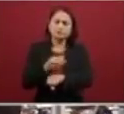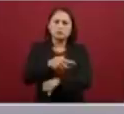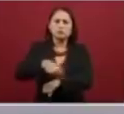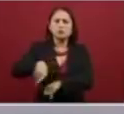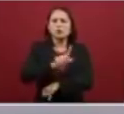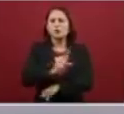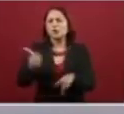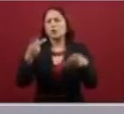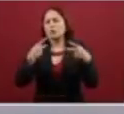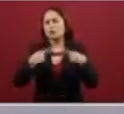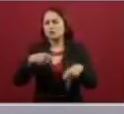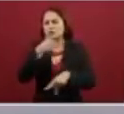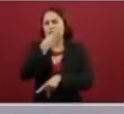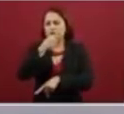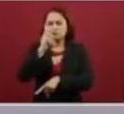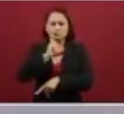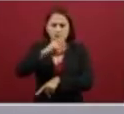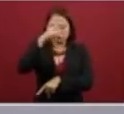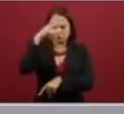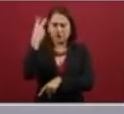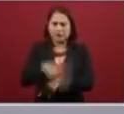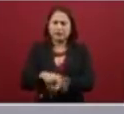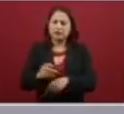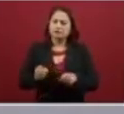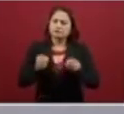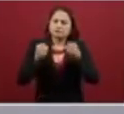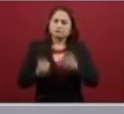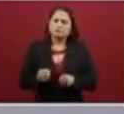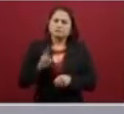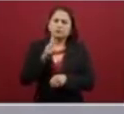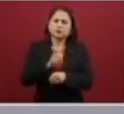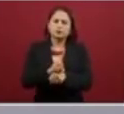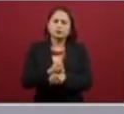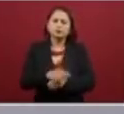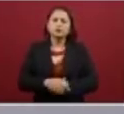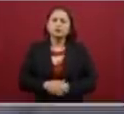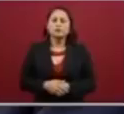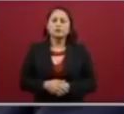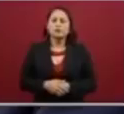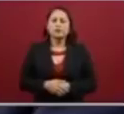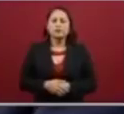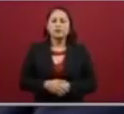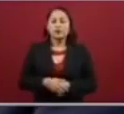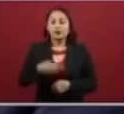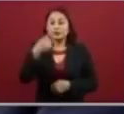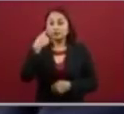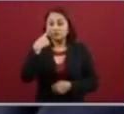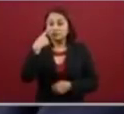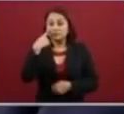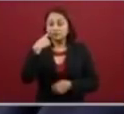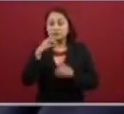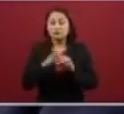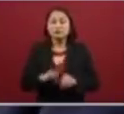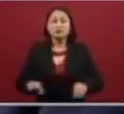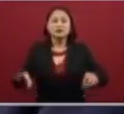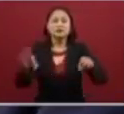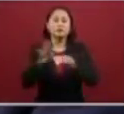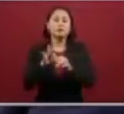mexicanos. No se tolera, que se oiga bien, no se tolera la